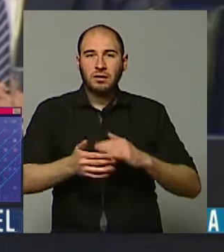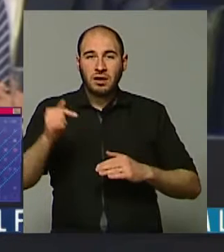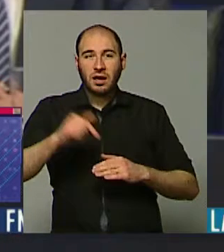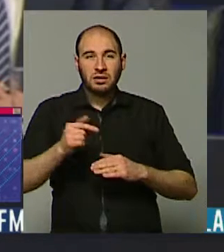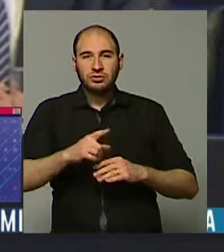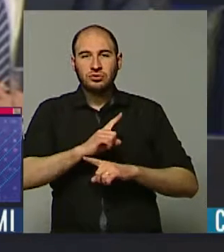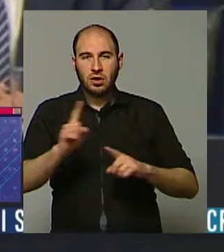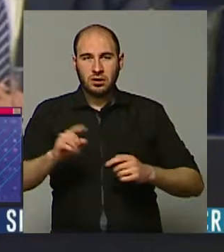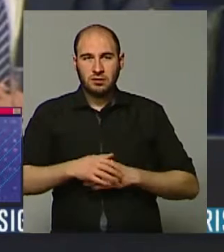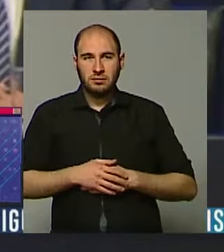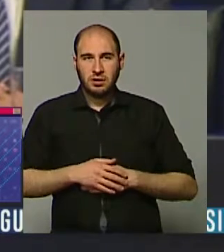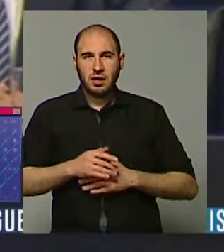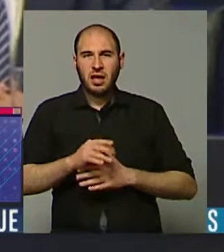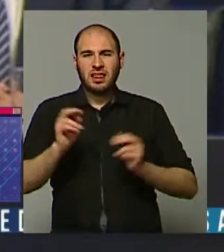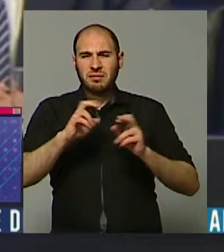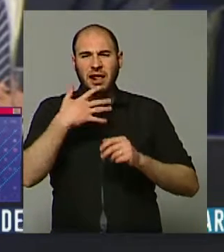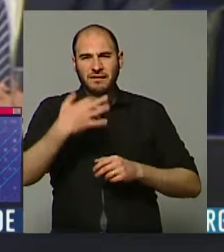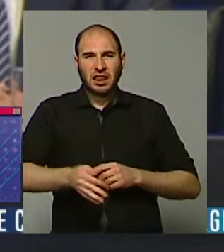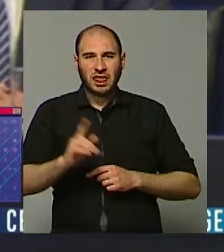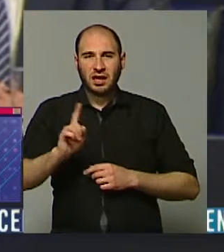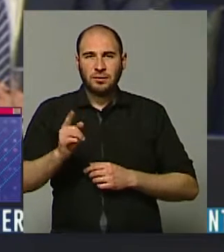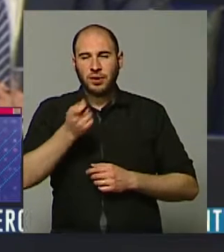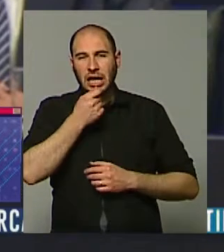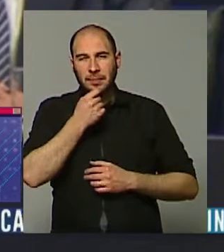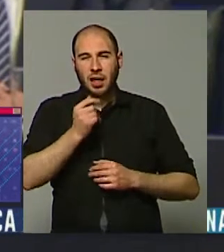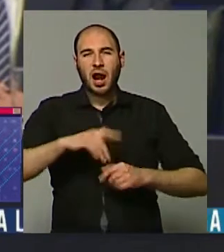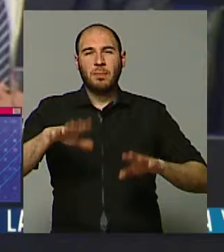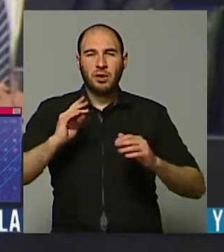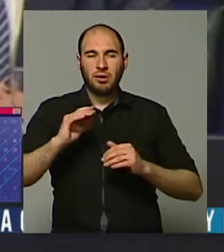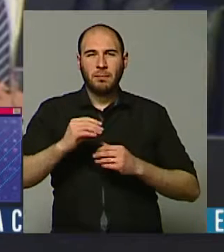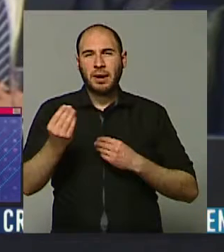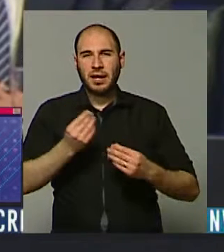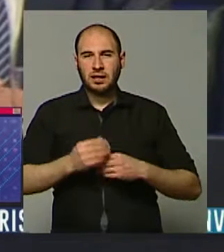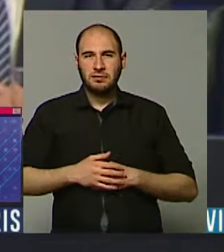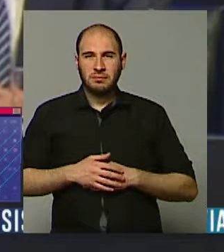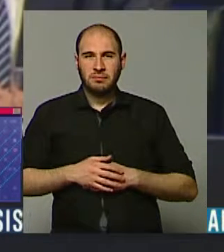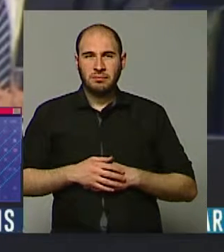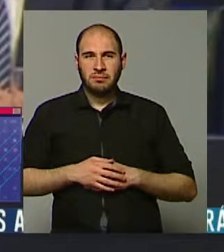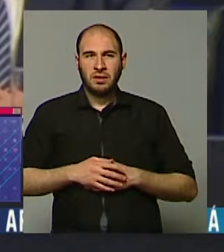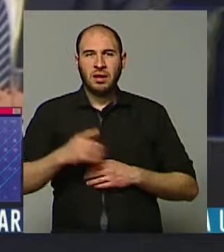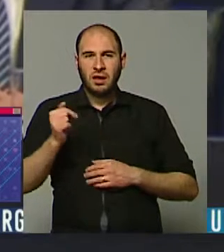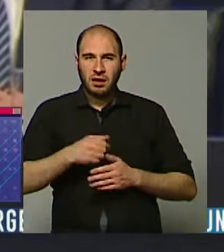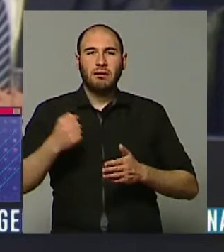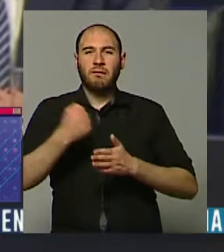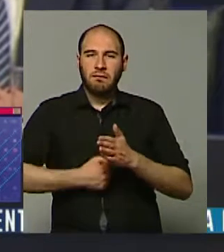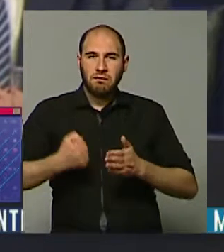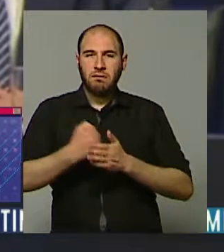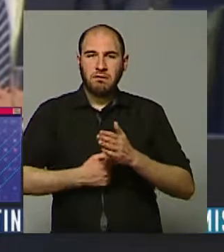a obedecer a fundamentos reales con los cuales uno podría pensar si tiene sentido o no remar contra